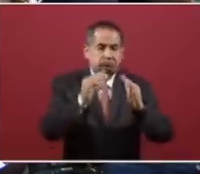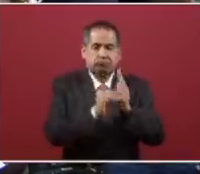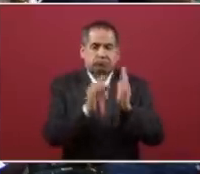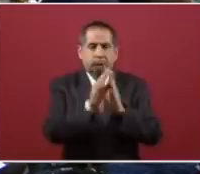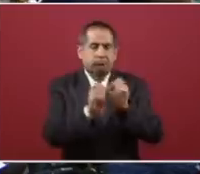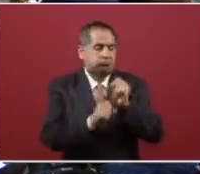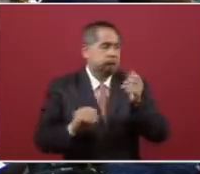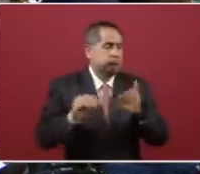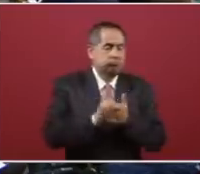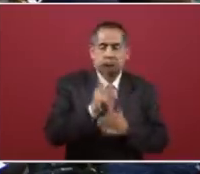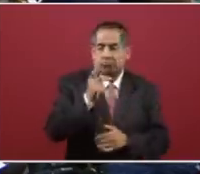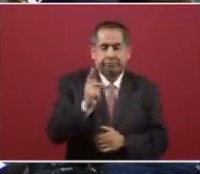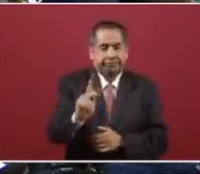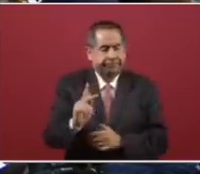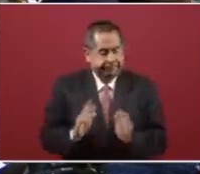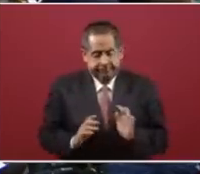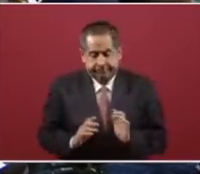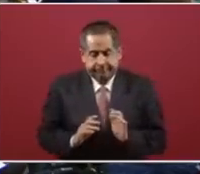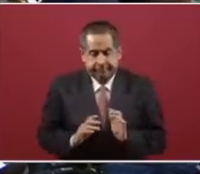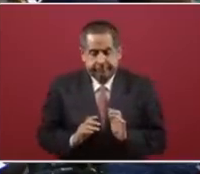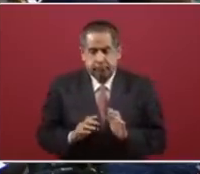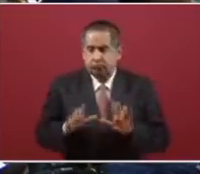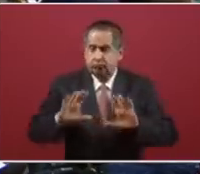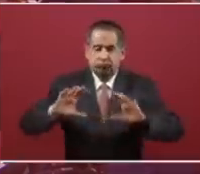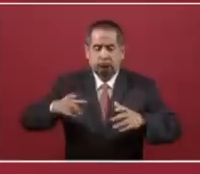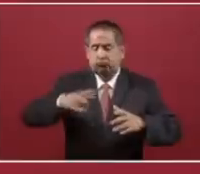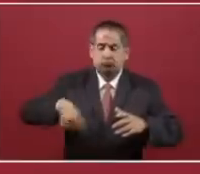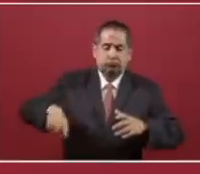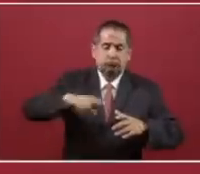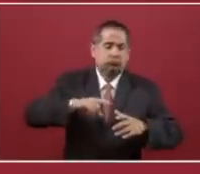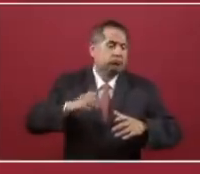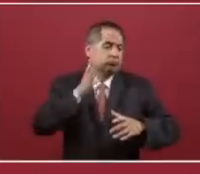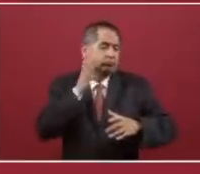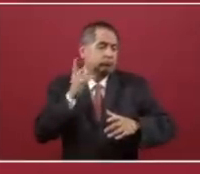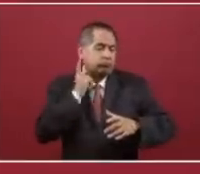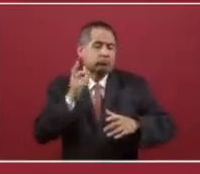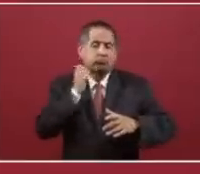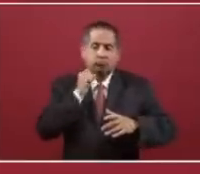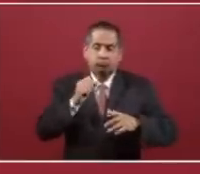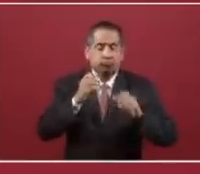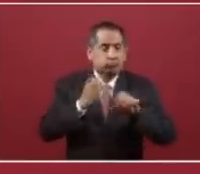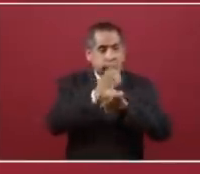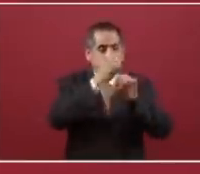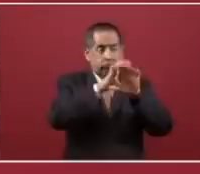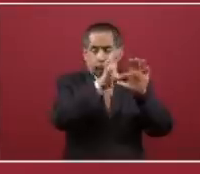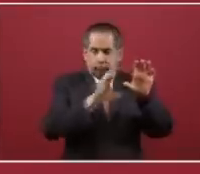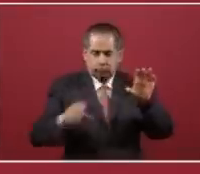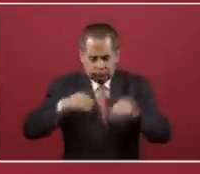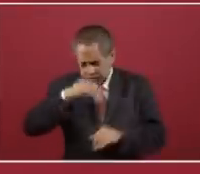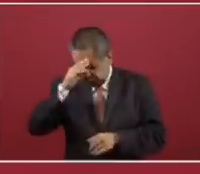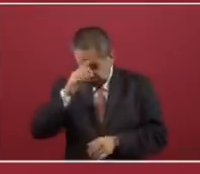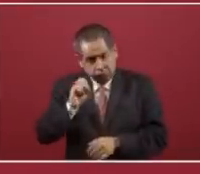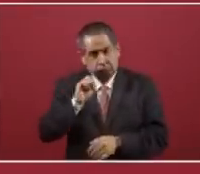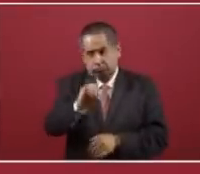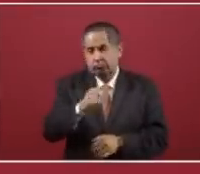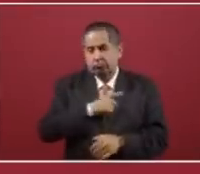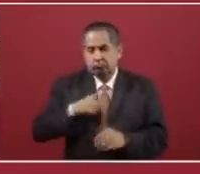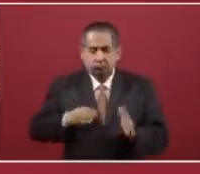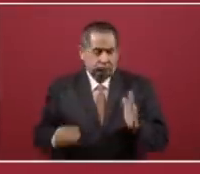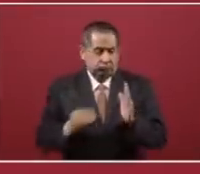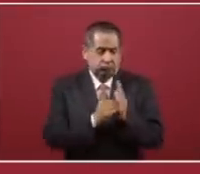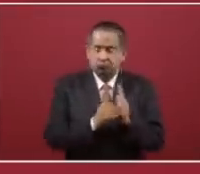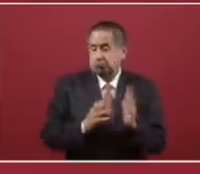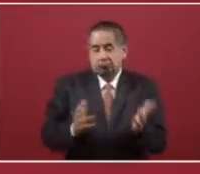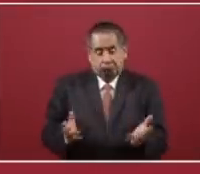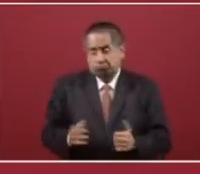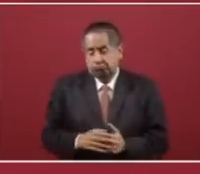sin embargo el congreso y el constituyente permanente así lo considero por otra